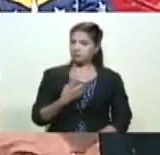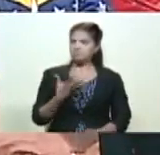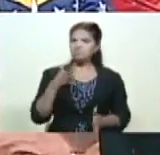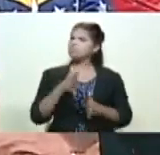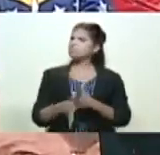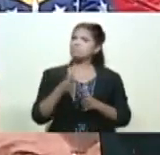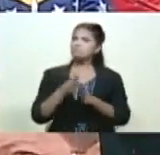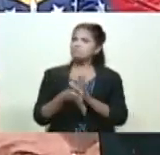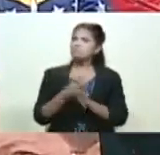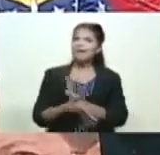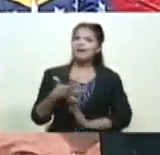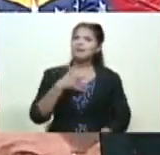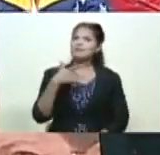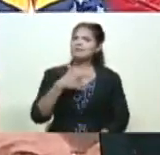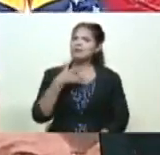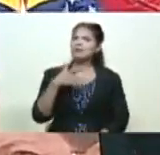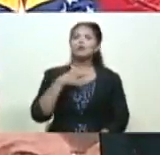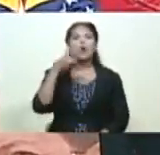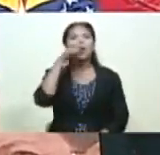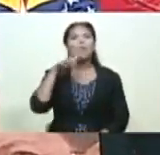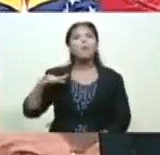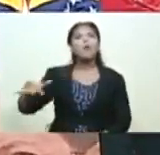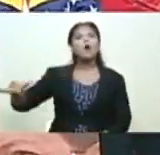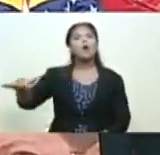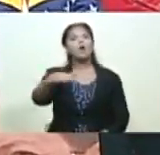¿qué fue lo que sintió nuestro pueblo